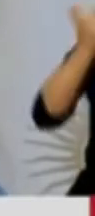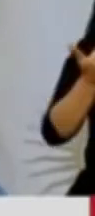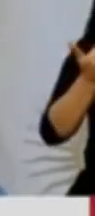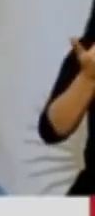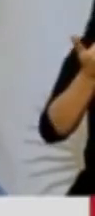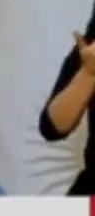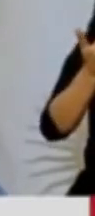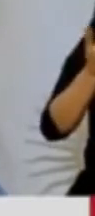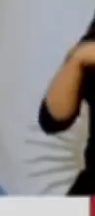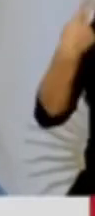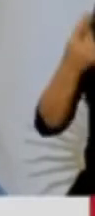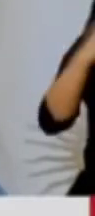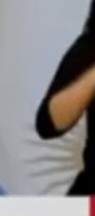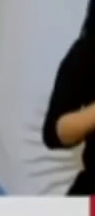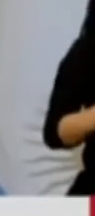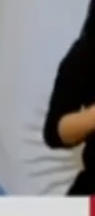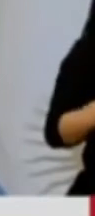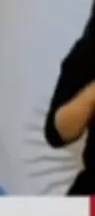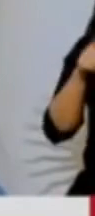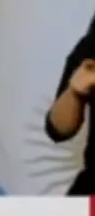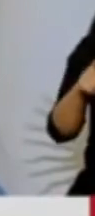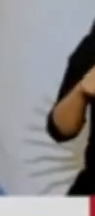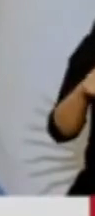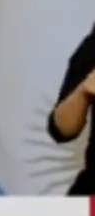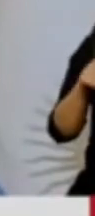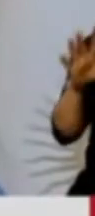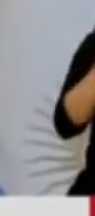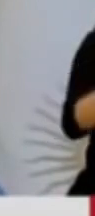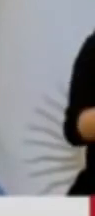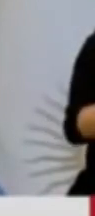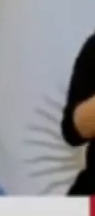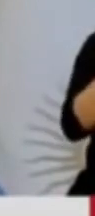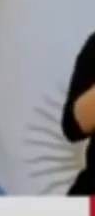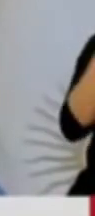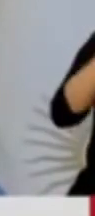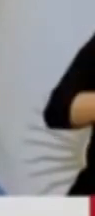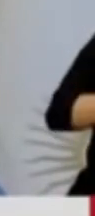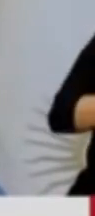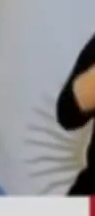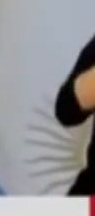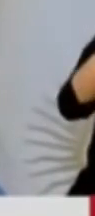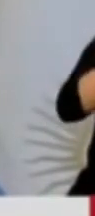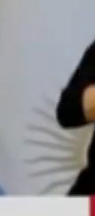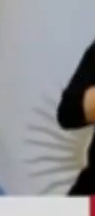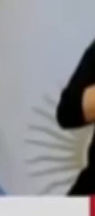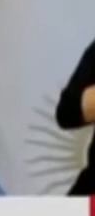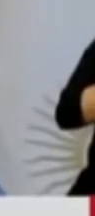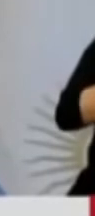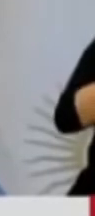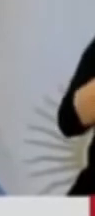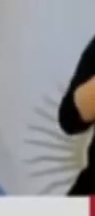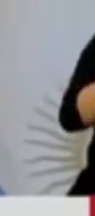22.056 y sus normas reglamentarias, correspondiendo un tributo de 50% a